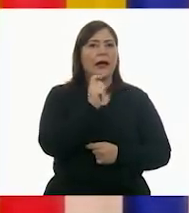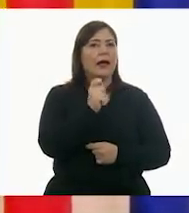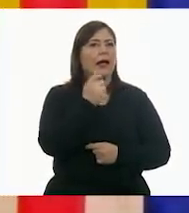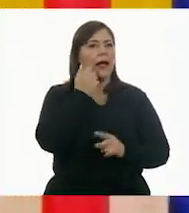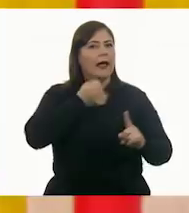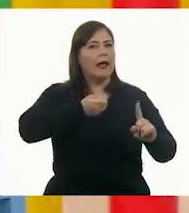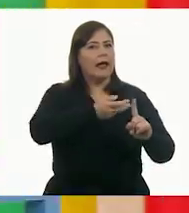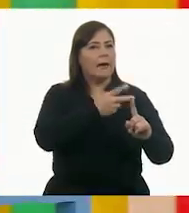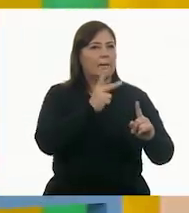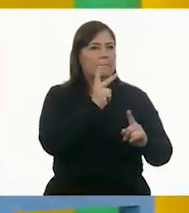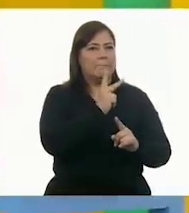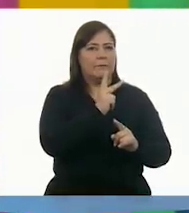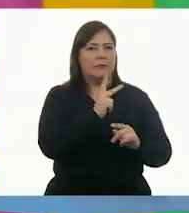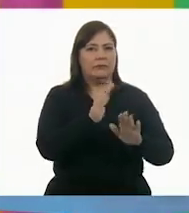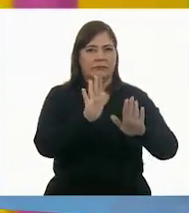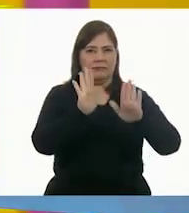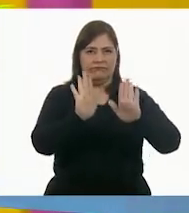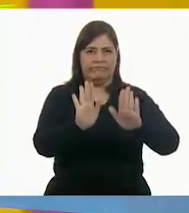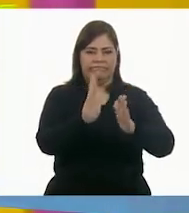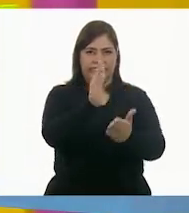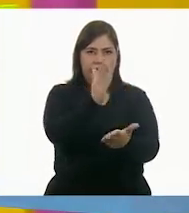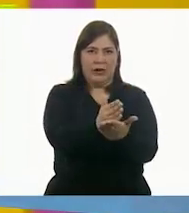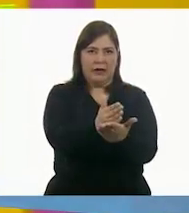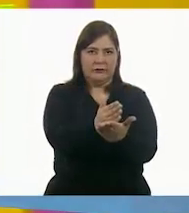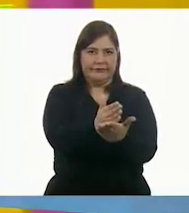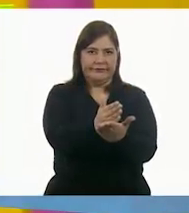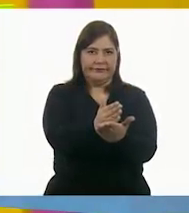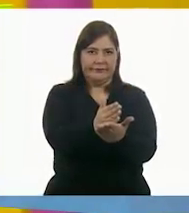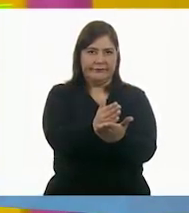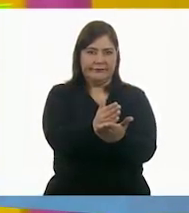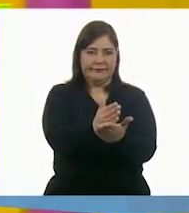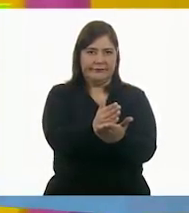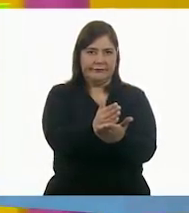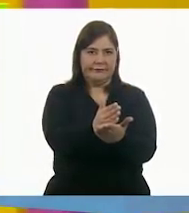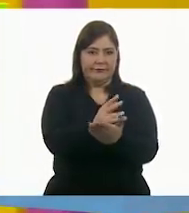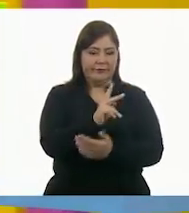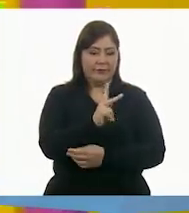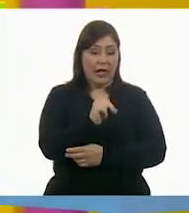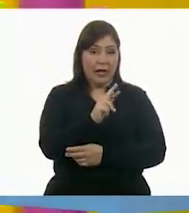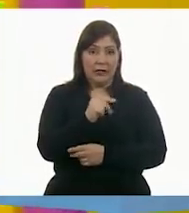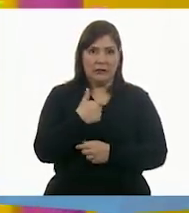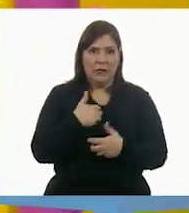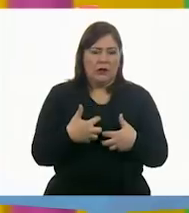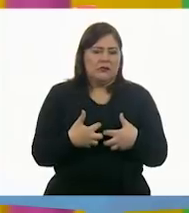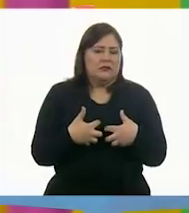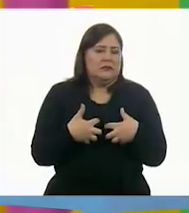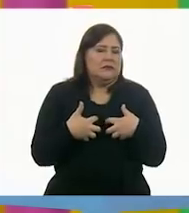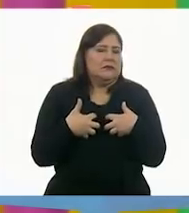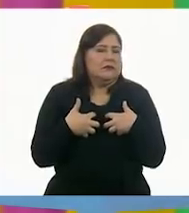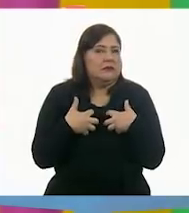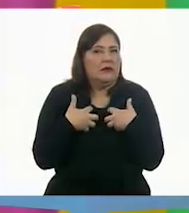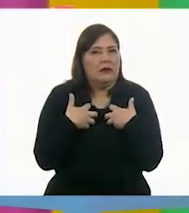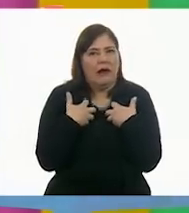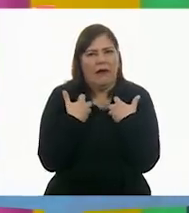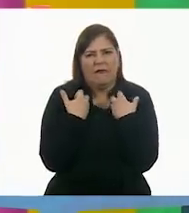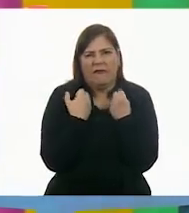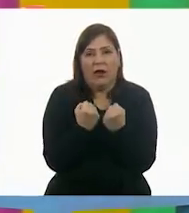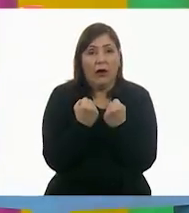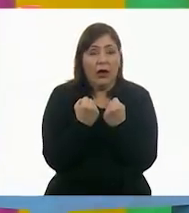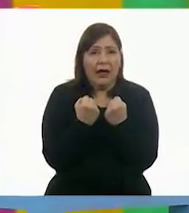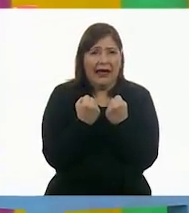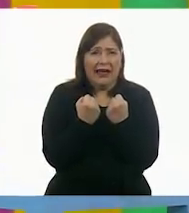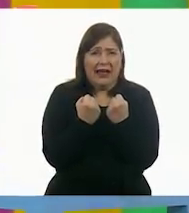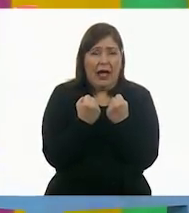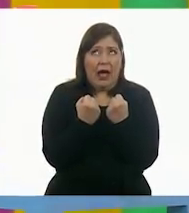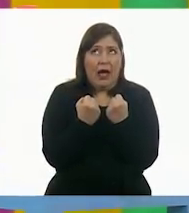significa así, parar. Entonces, cuando tú estás enojado... de repente dices, ah,